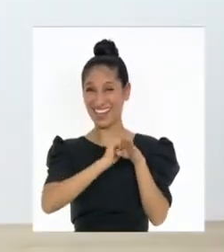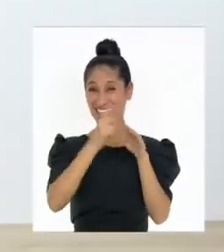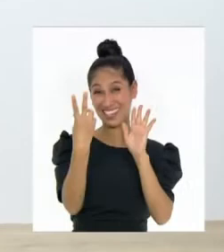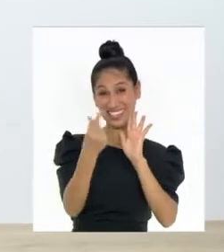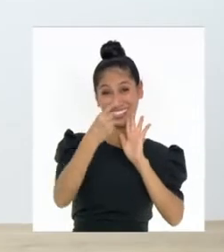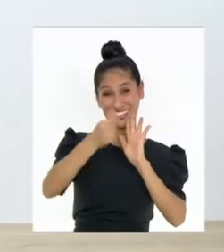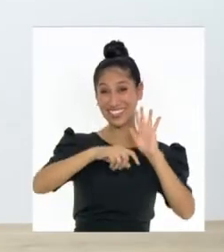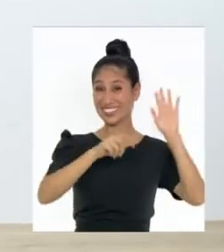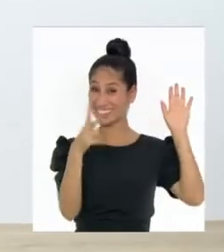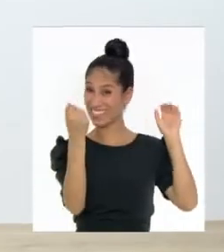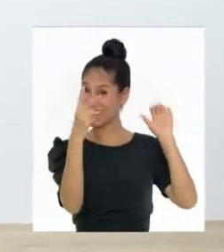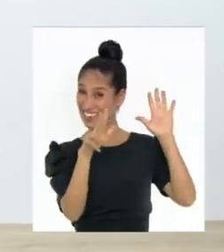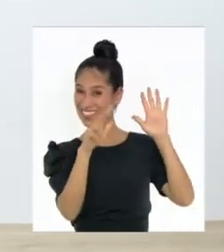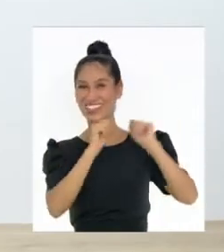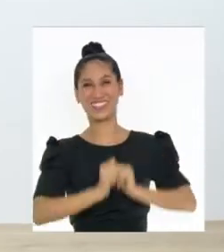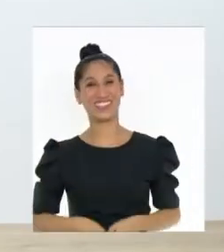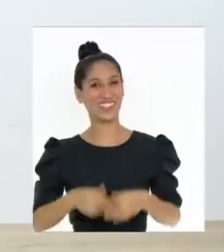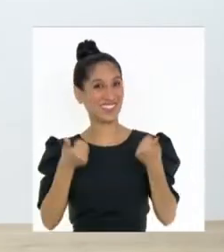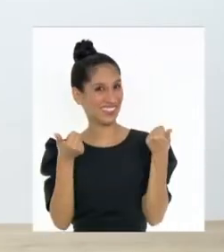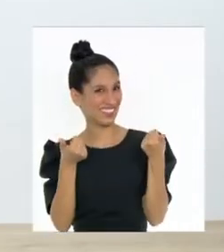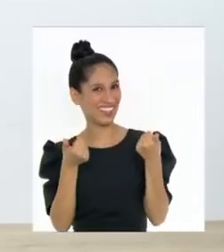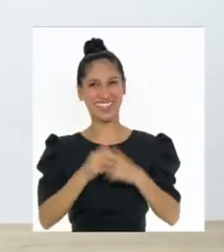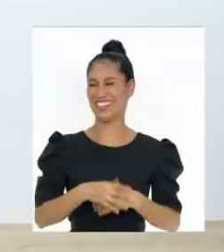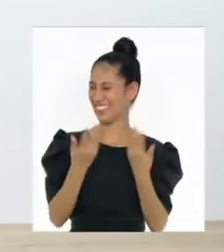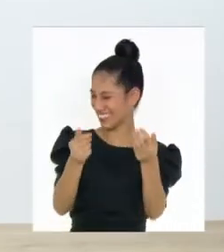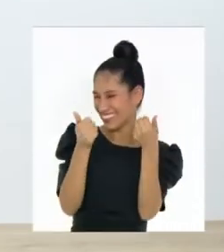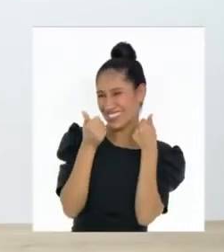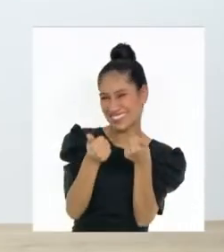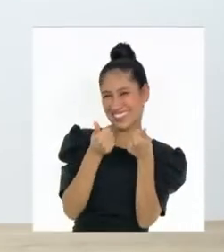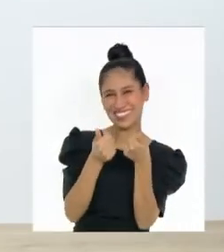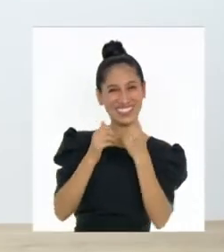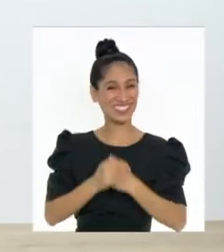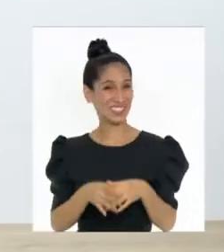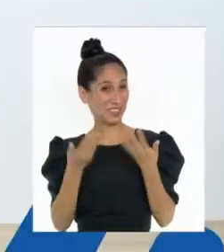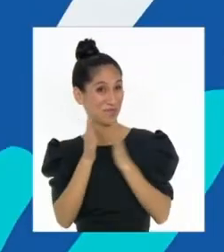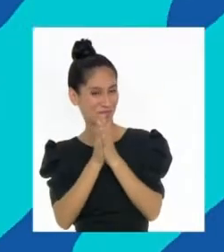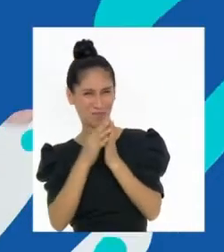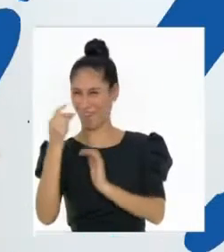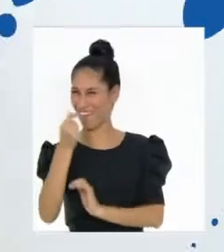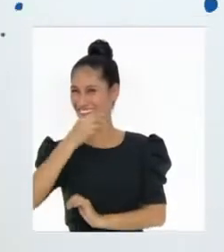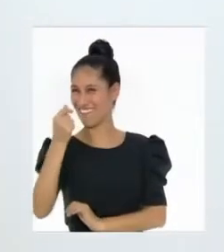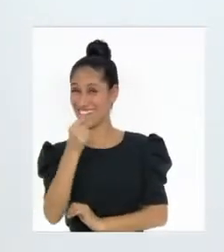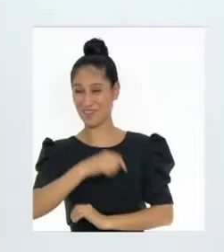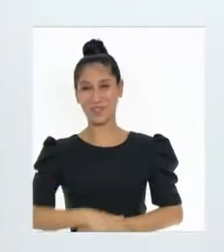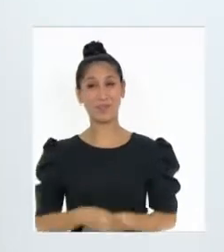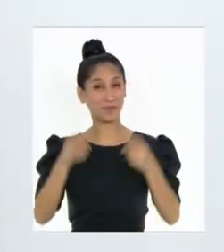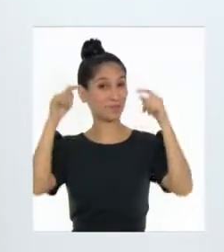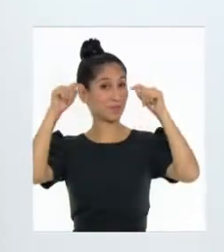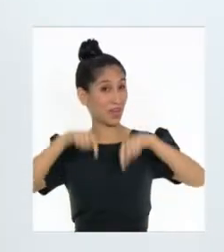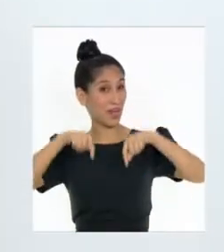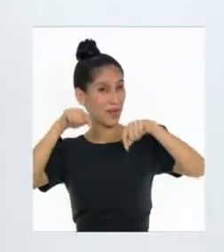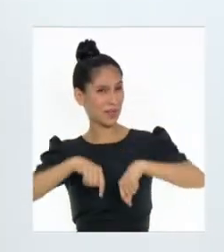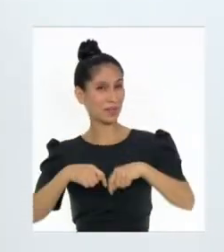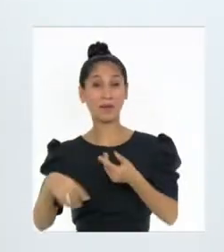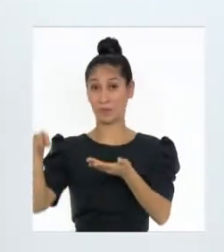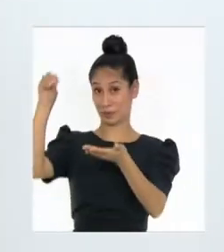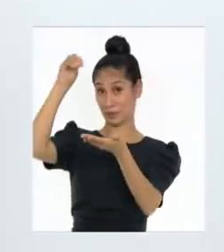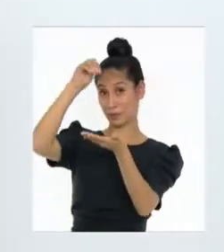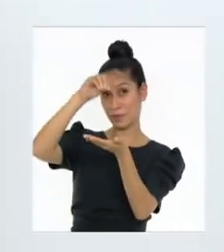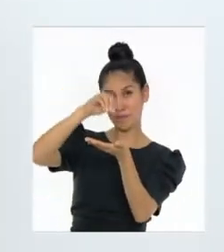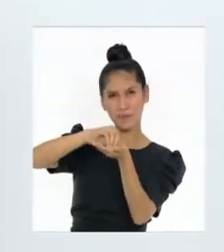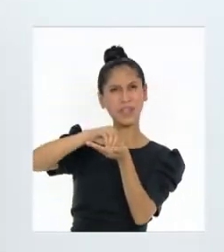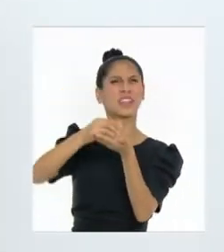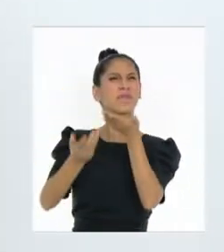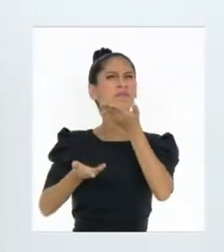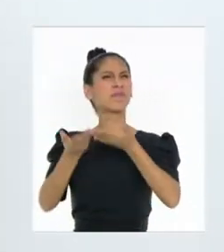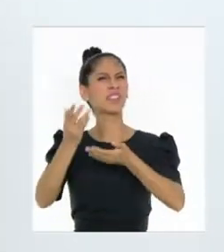3, 4, 5, 6, 7, 8. ¡Muy bien! Eso es súper rápido. Ahora vamos a añadir un movimiento más